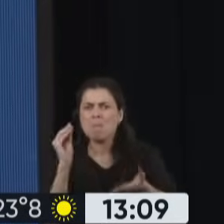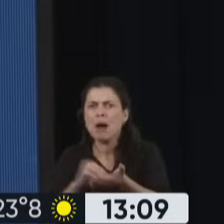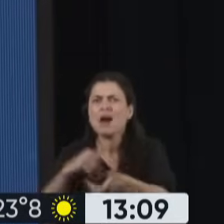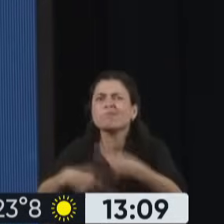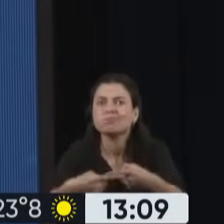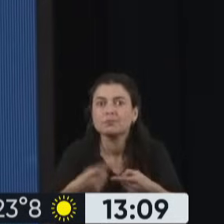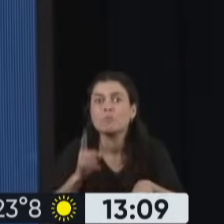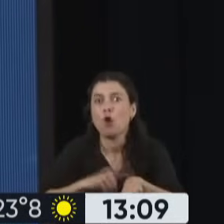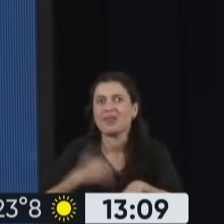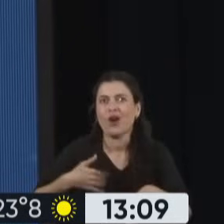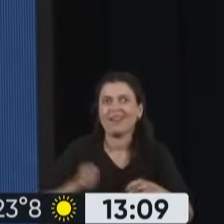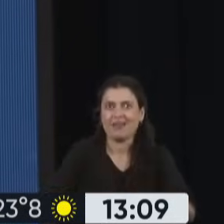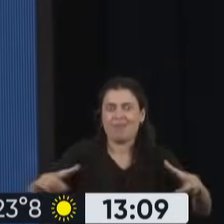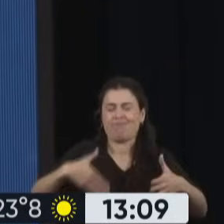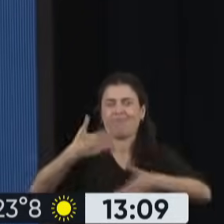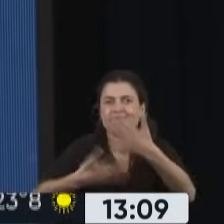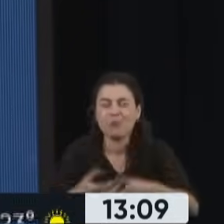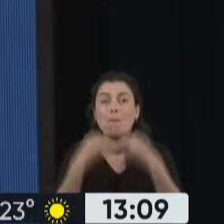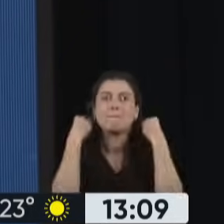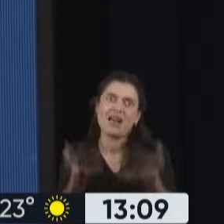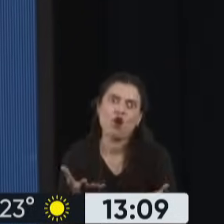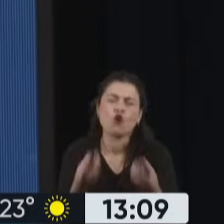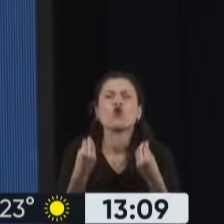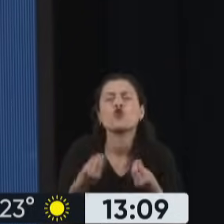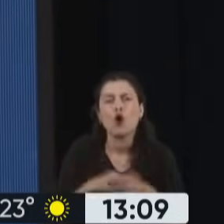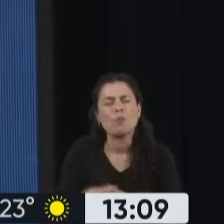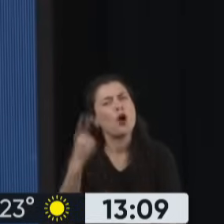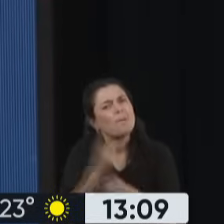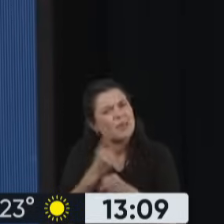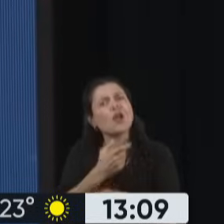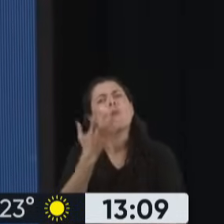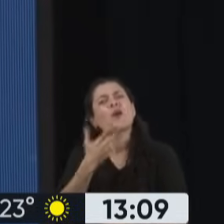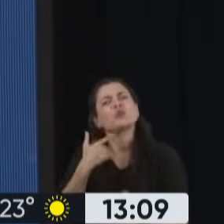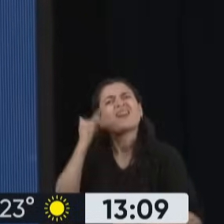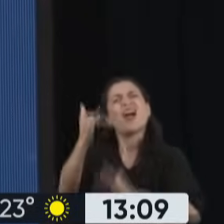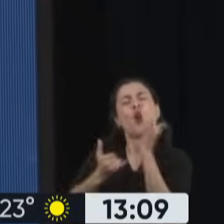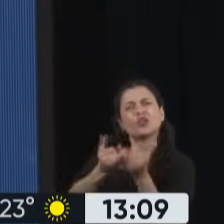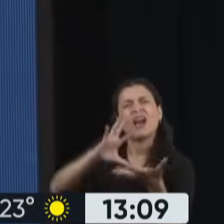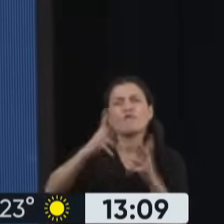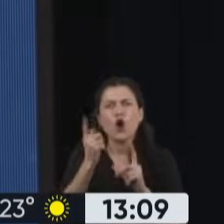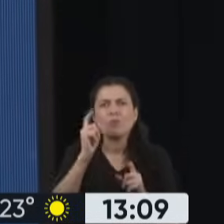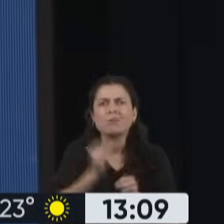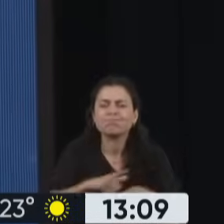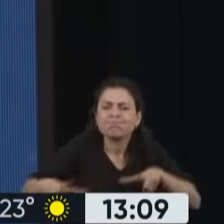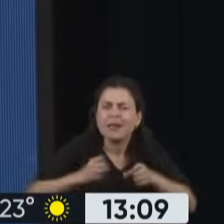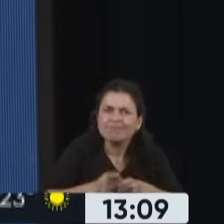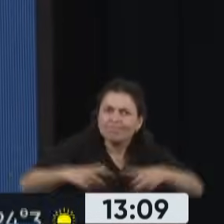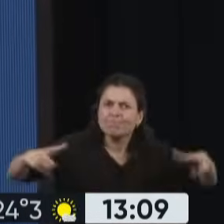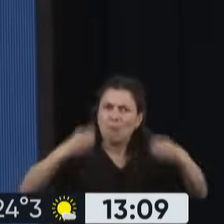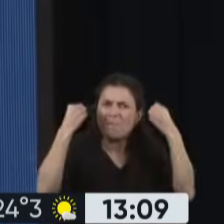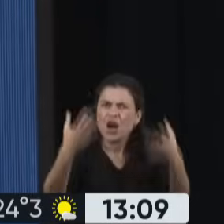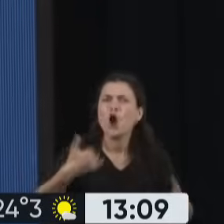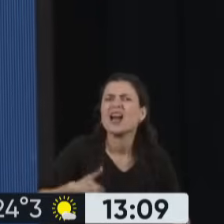y a mí me gustaría contar algunos hechos estilizados del crecimiento para que más o